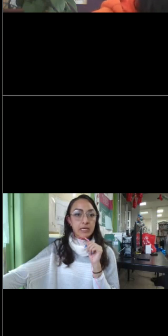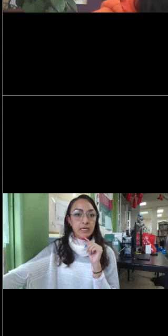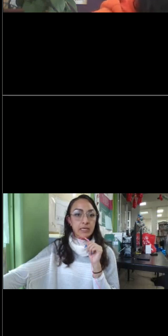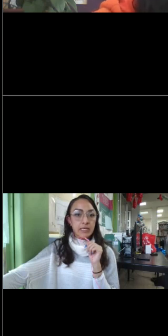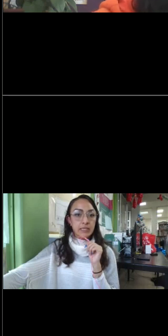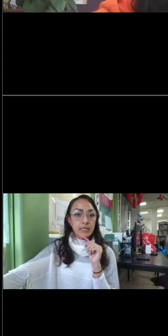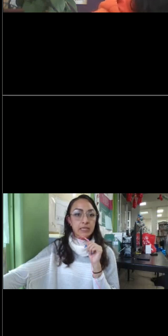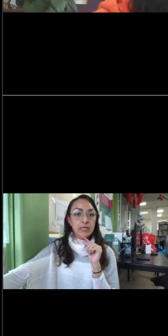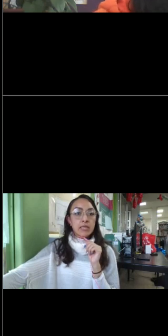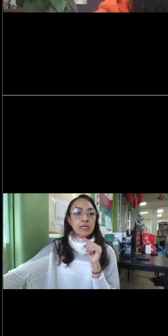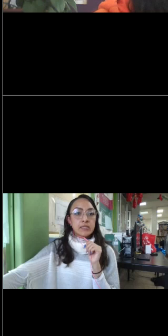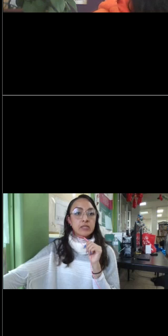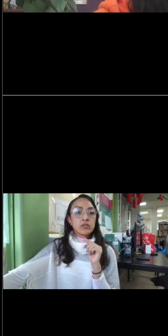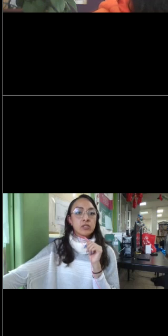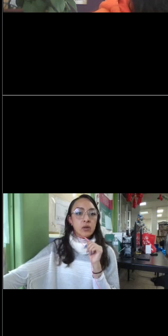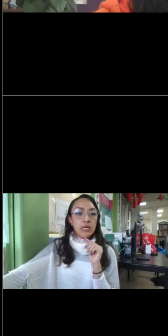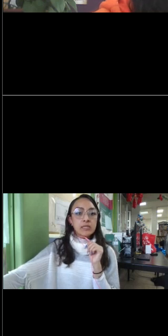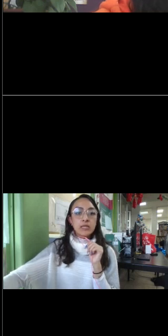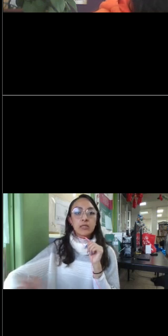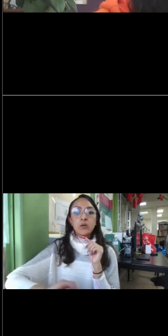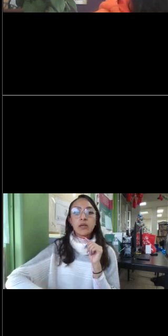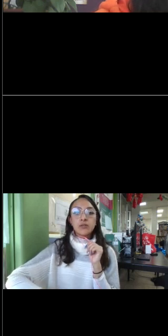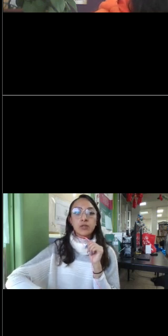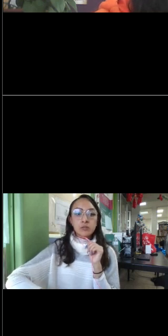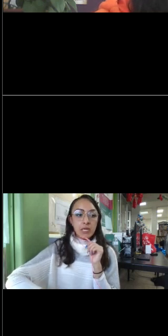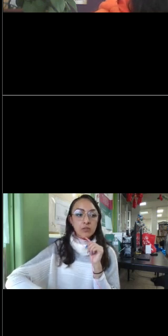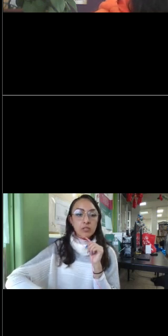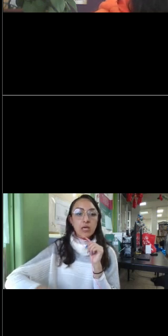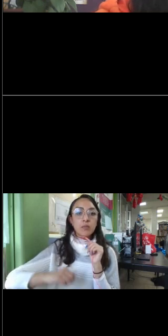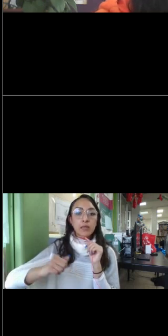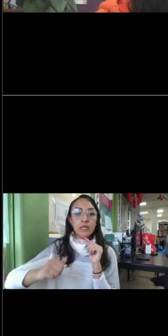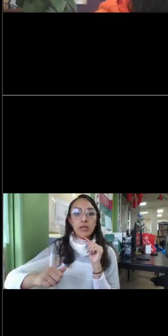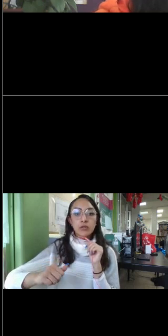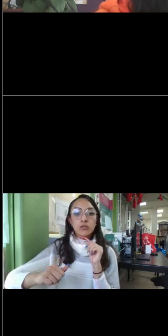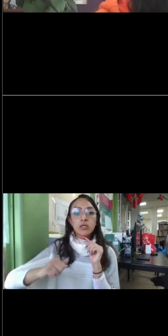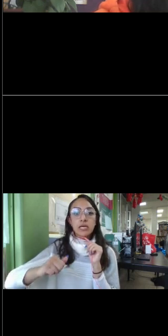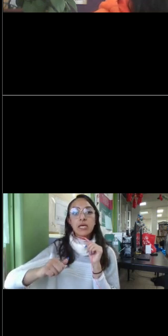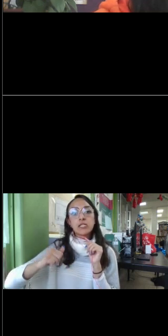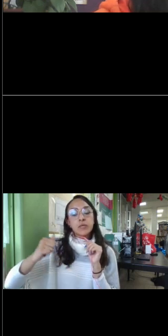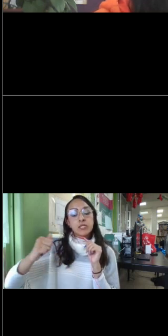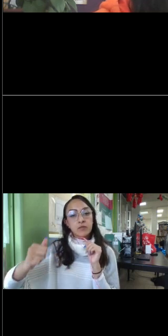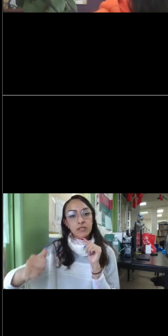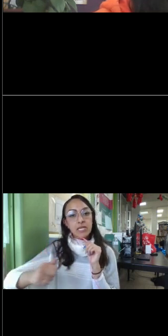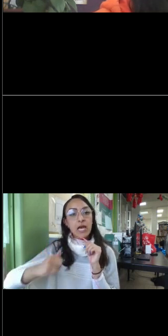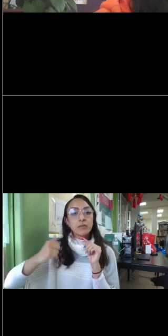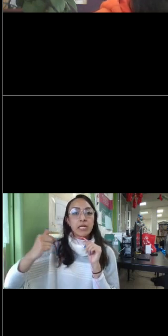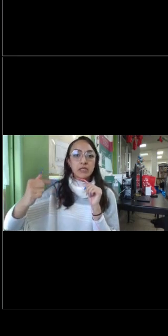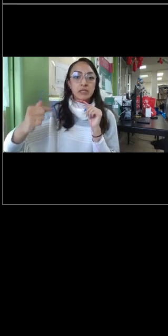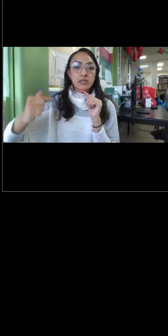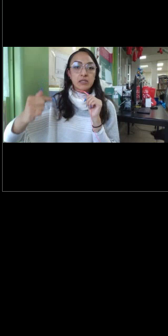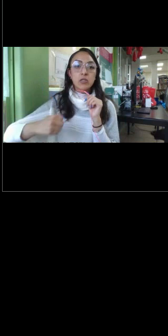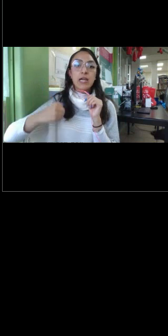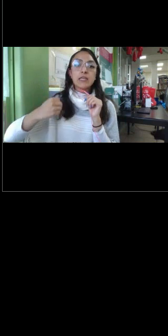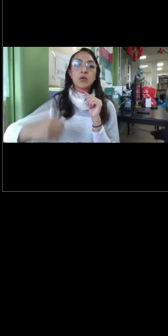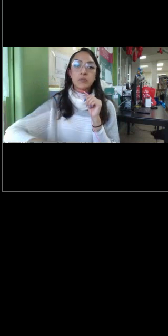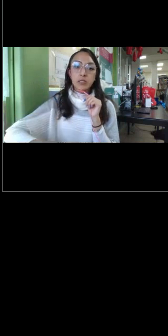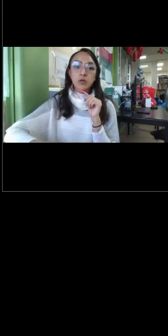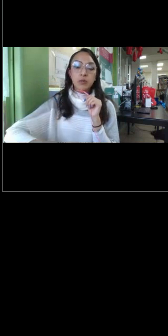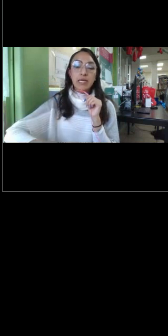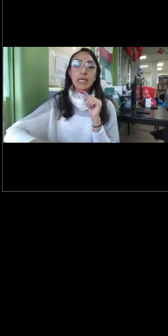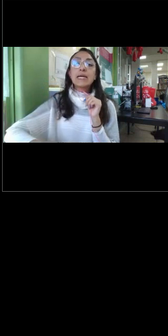marcan en la ley general. Signos gestuales articulados con las manos, acompañados de expresión facial, mirada intencional